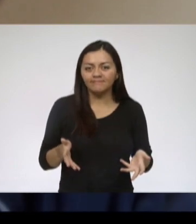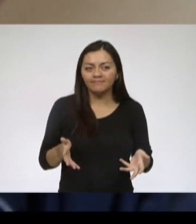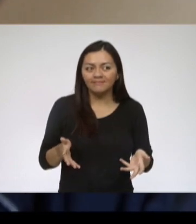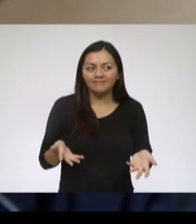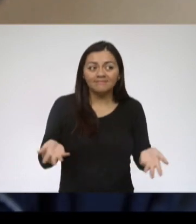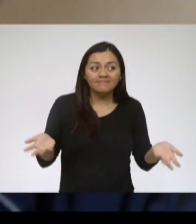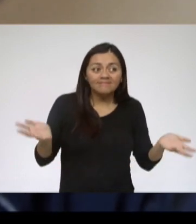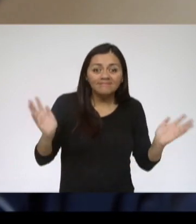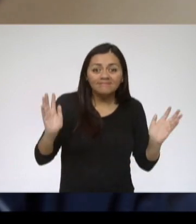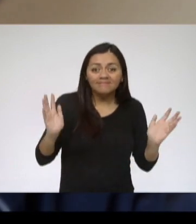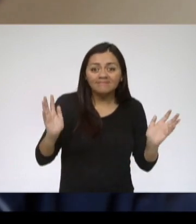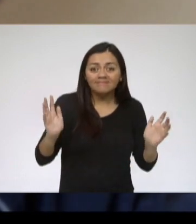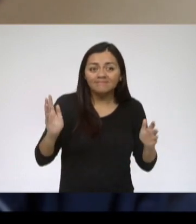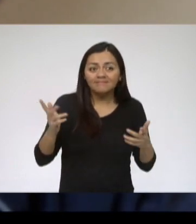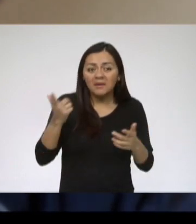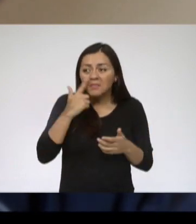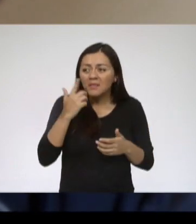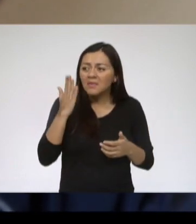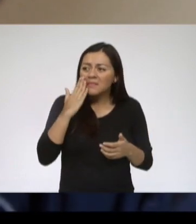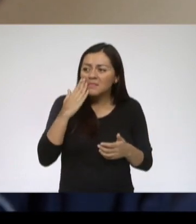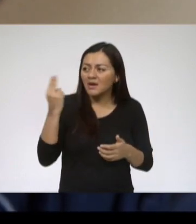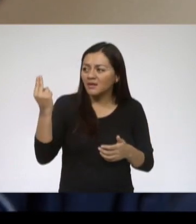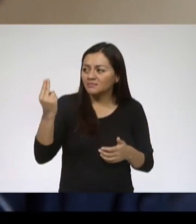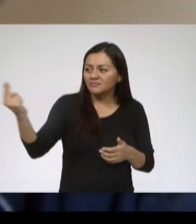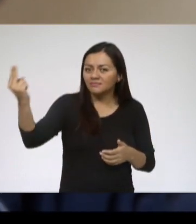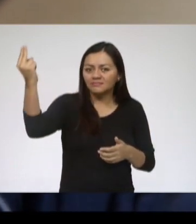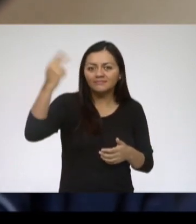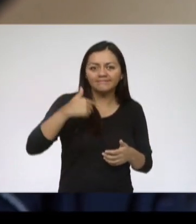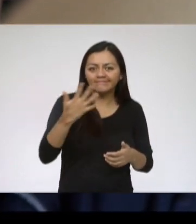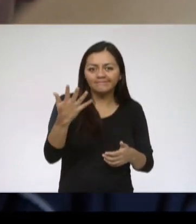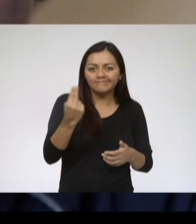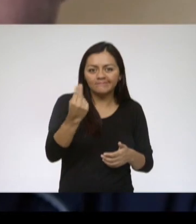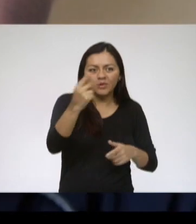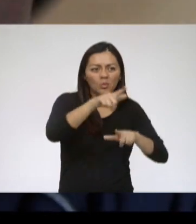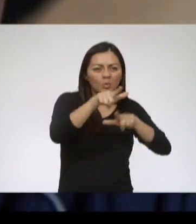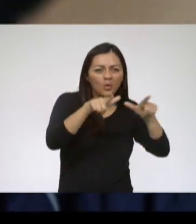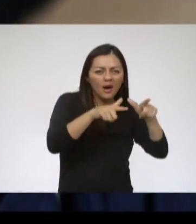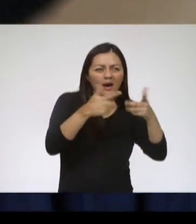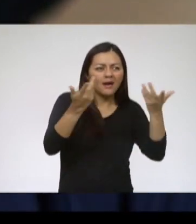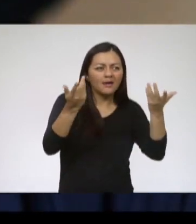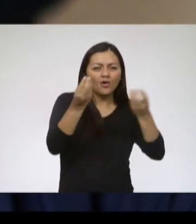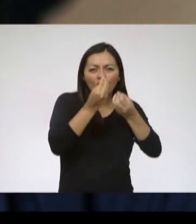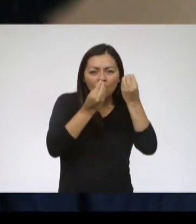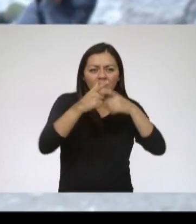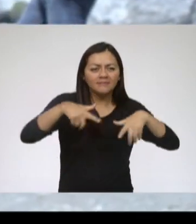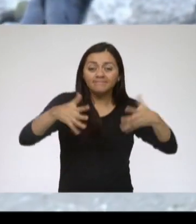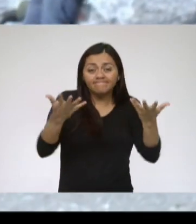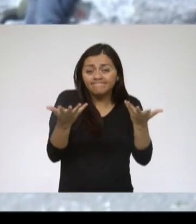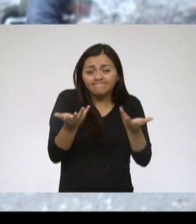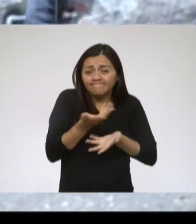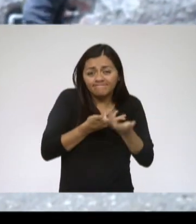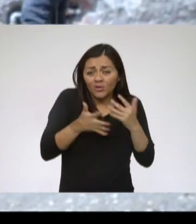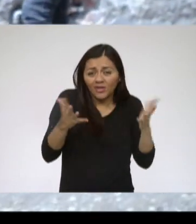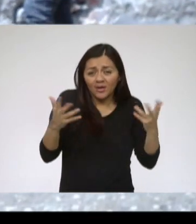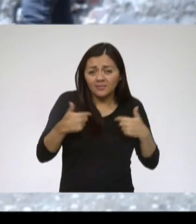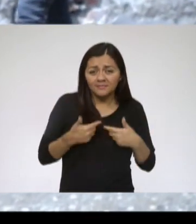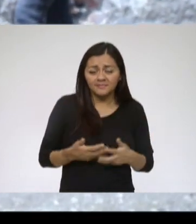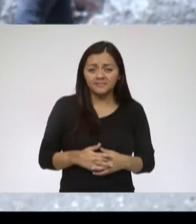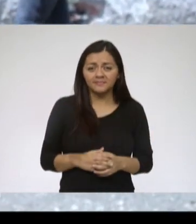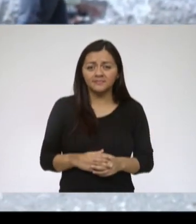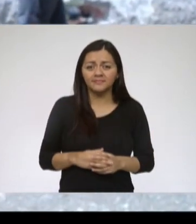sé, salir con mis padres, sitios, compartir con ellos.